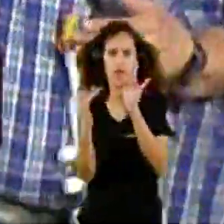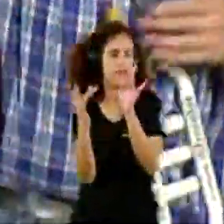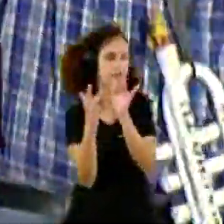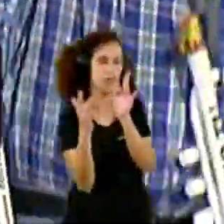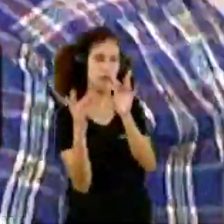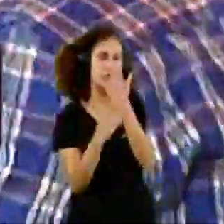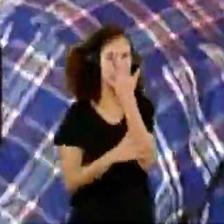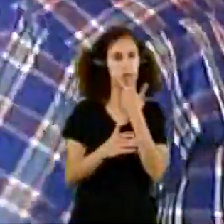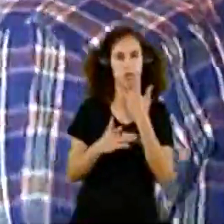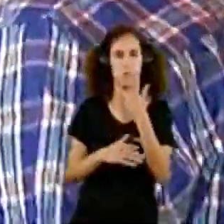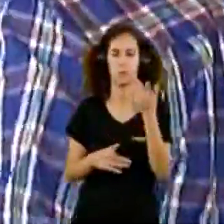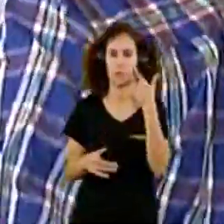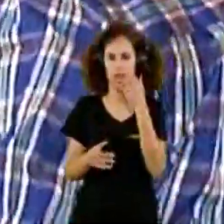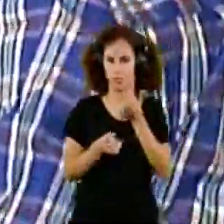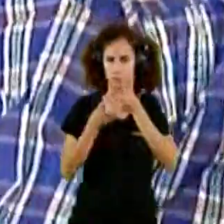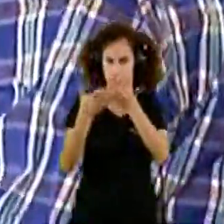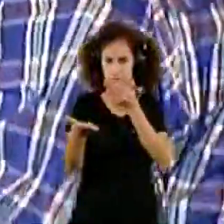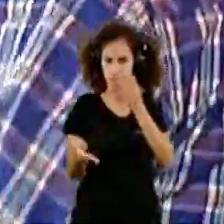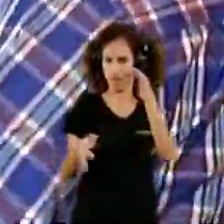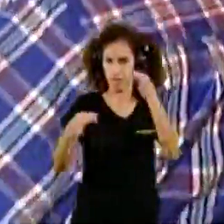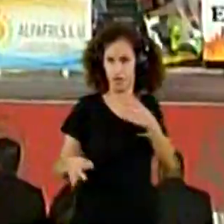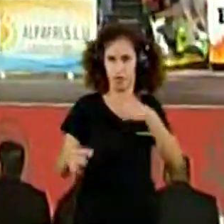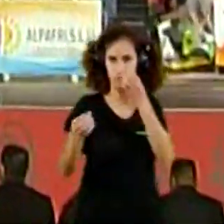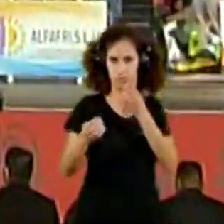conociendo voy a decirte que en